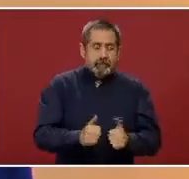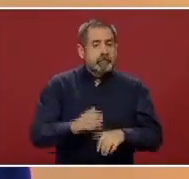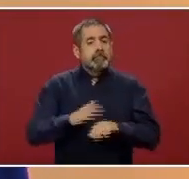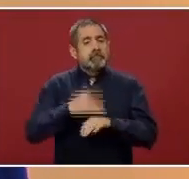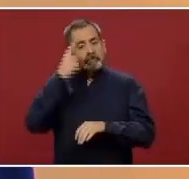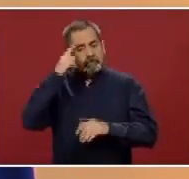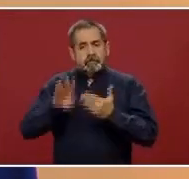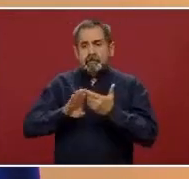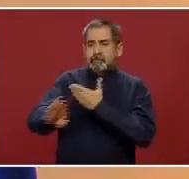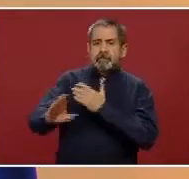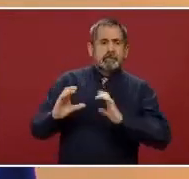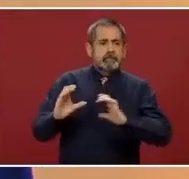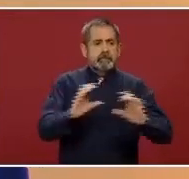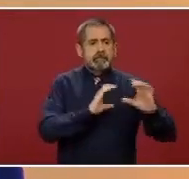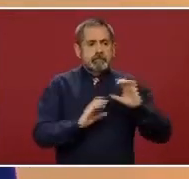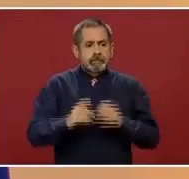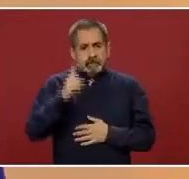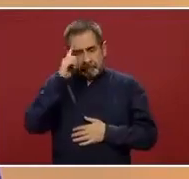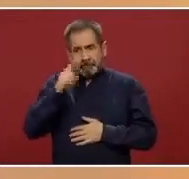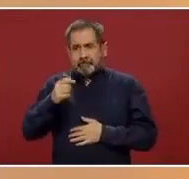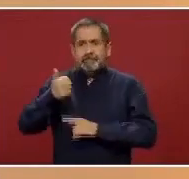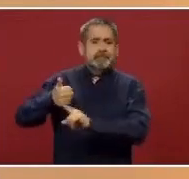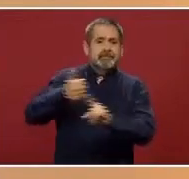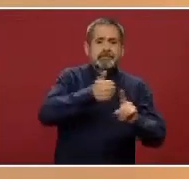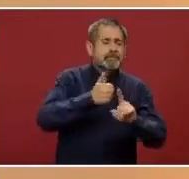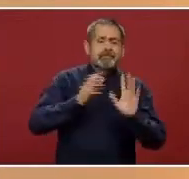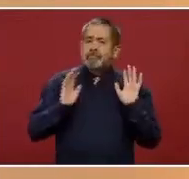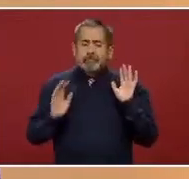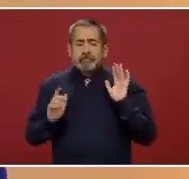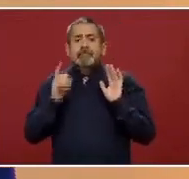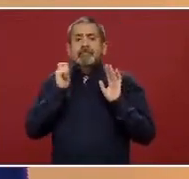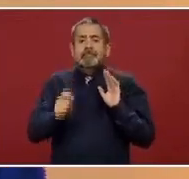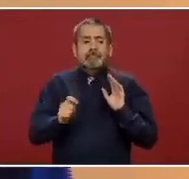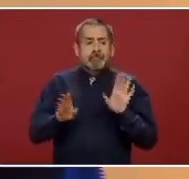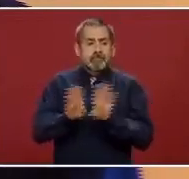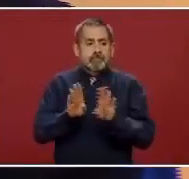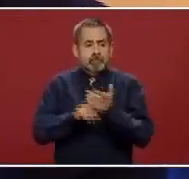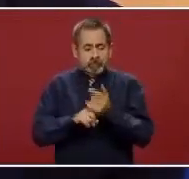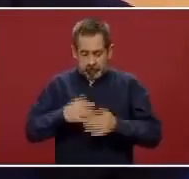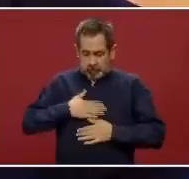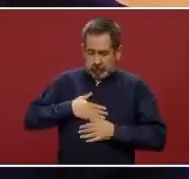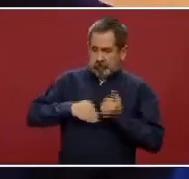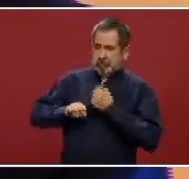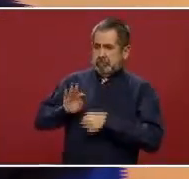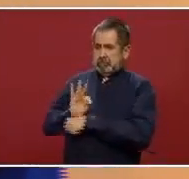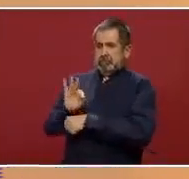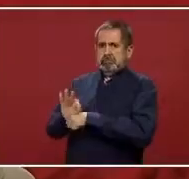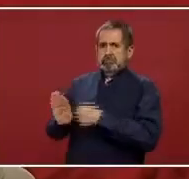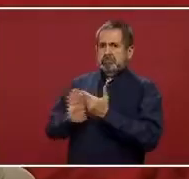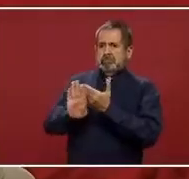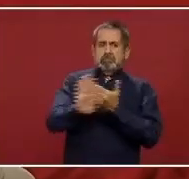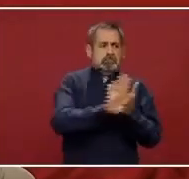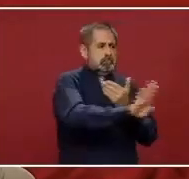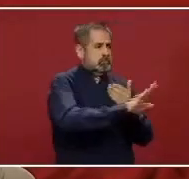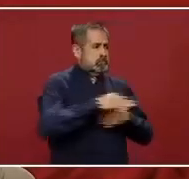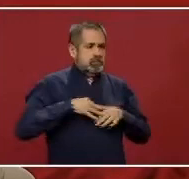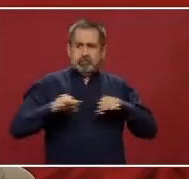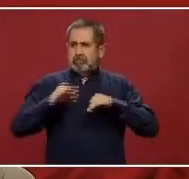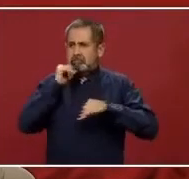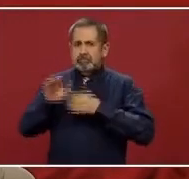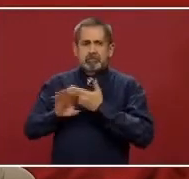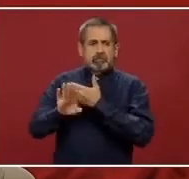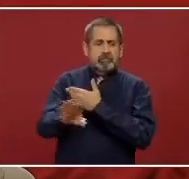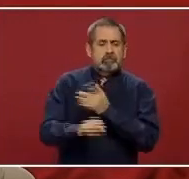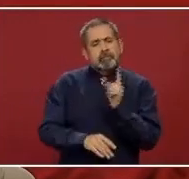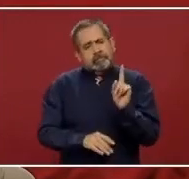protección no es para cada individuo. No es que yo me proteja porque yo no voy al trabajo. Eso es